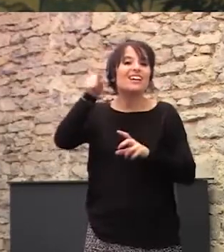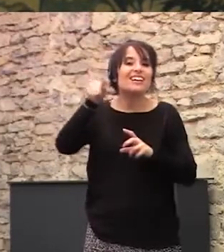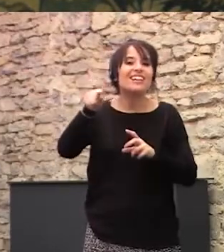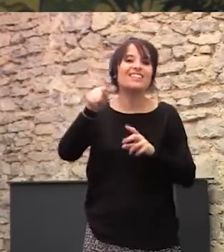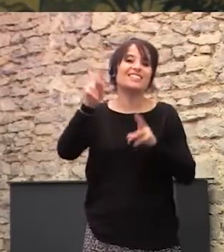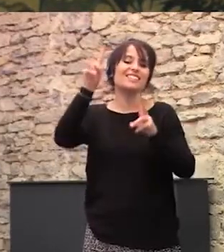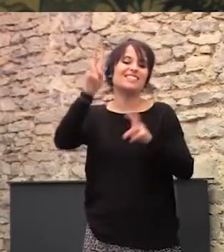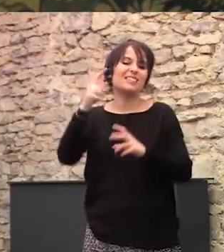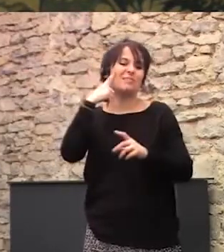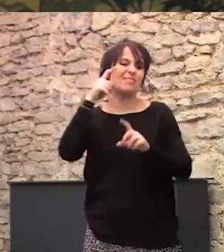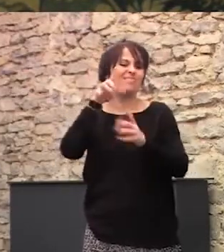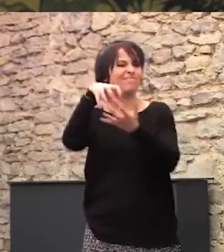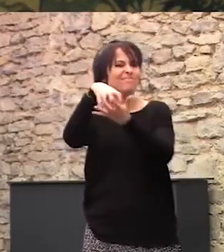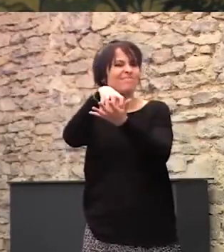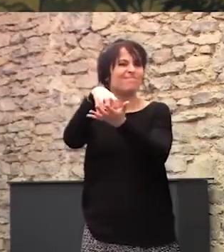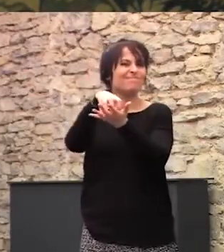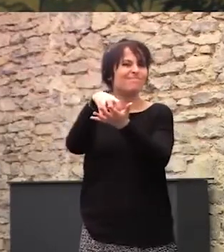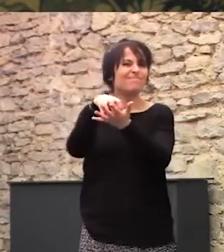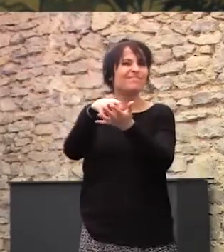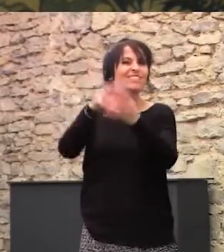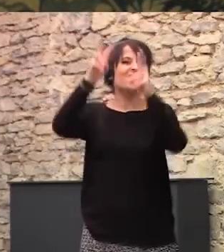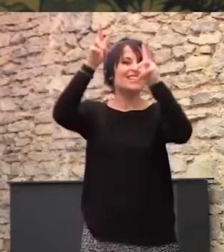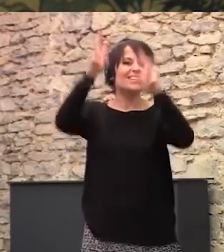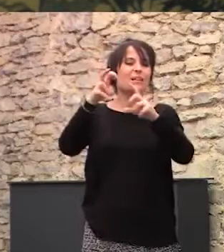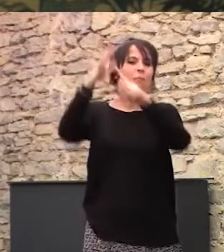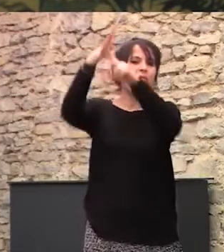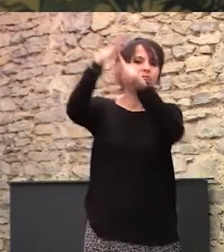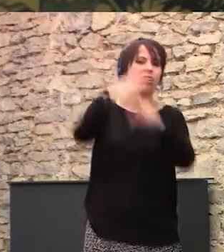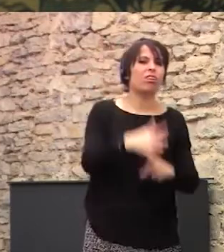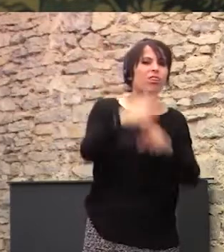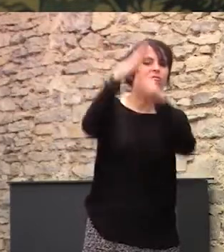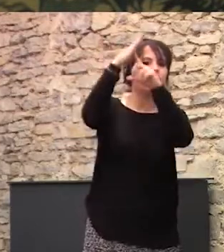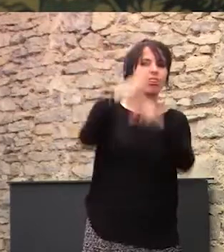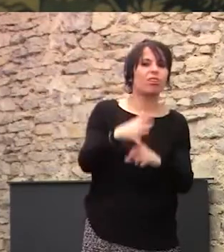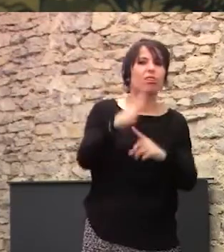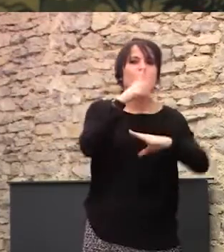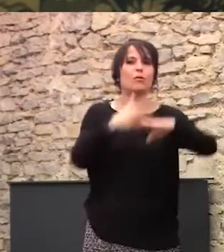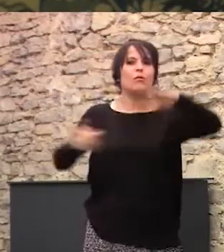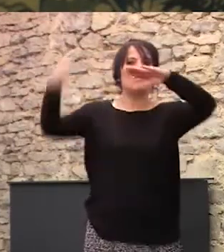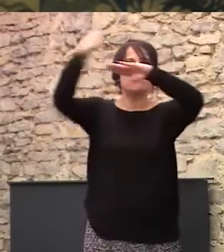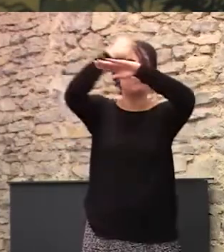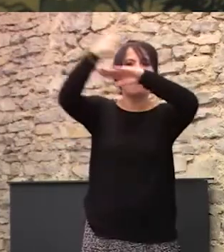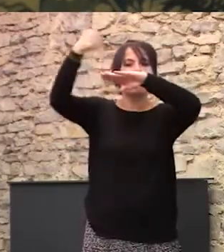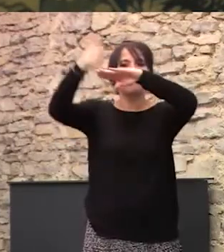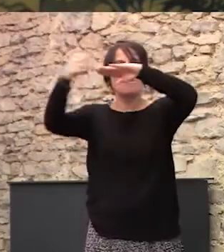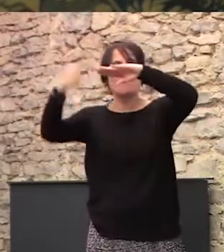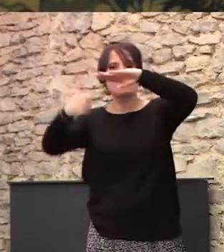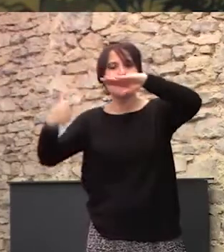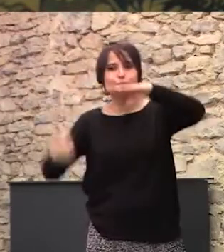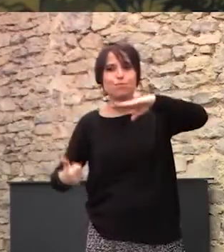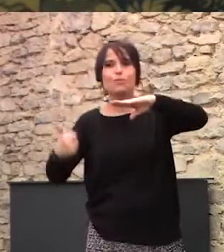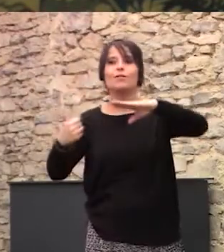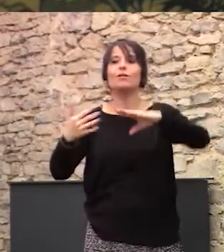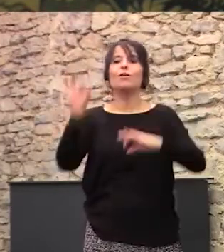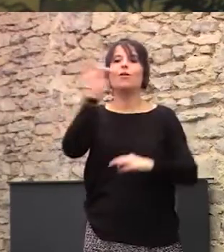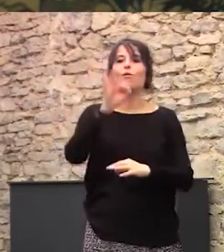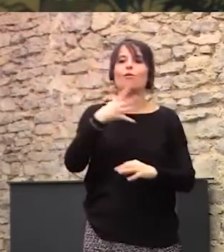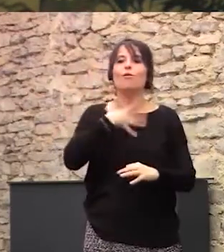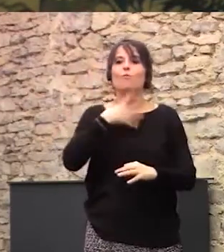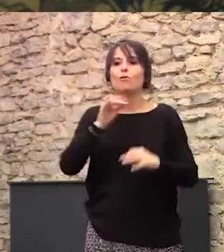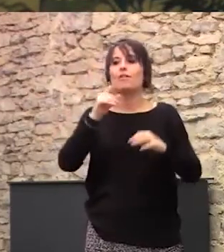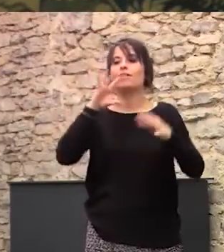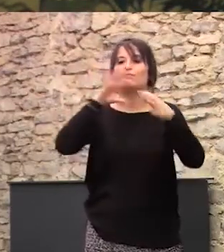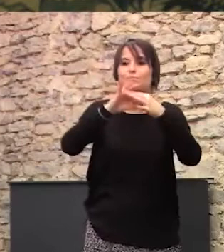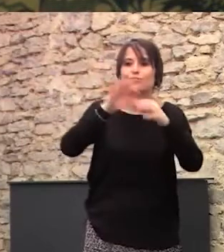el cuestionamiento de las exclusiones generadas por las jerarquías, que sean empíricas, que sean epistemológicas, que